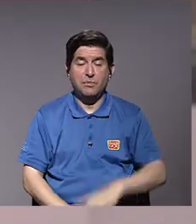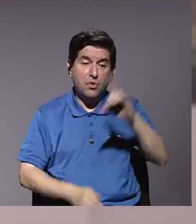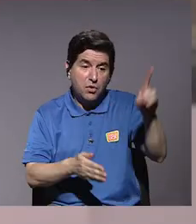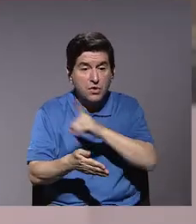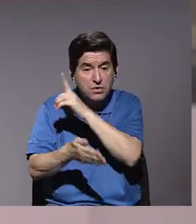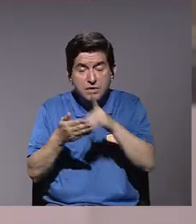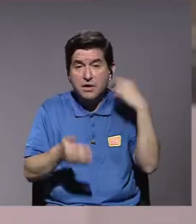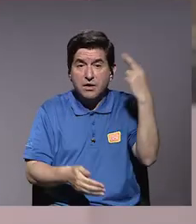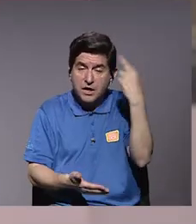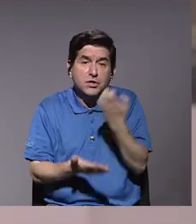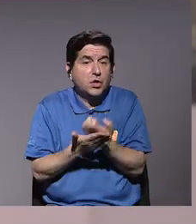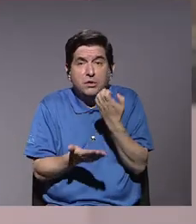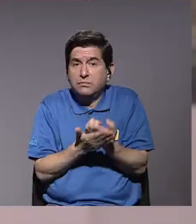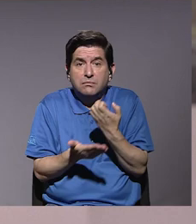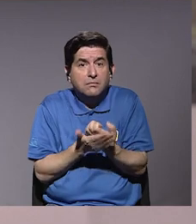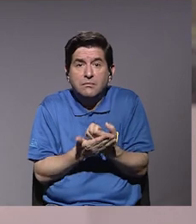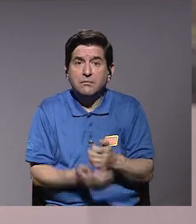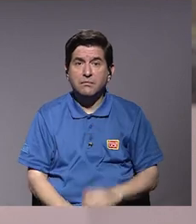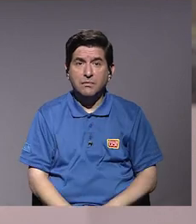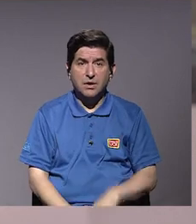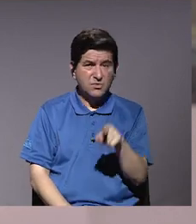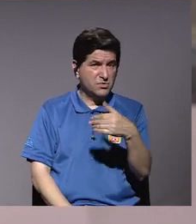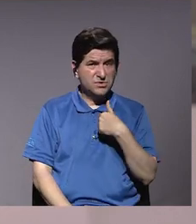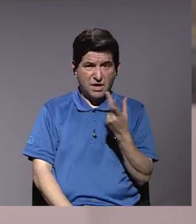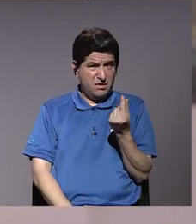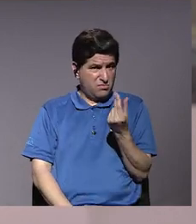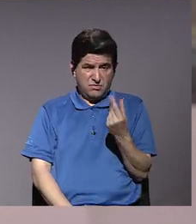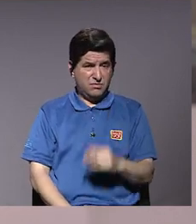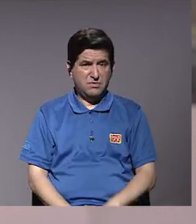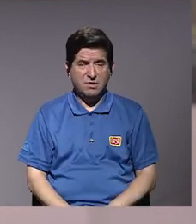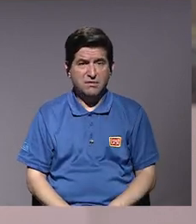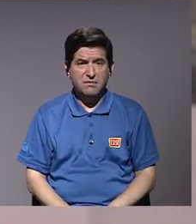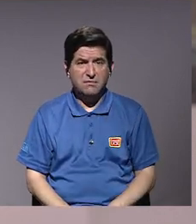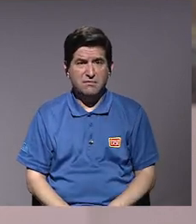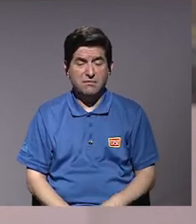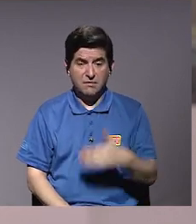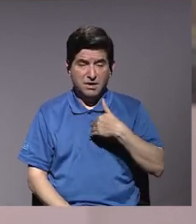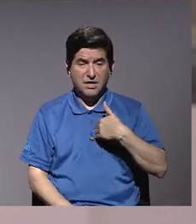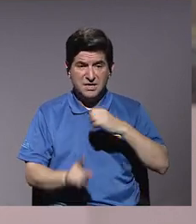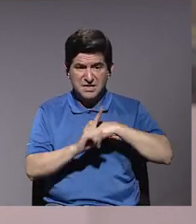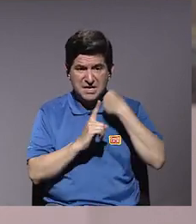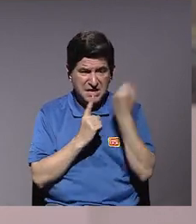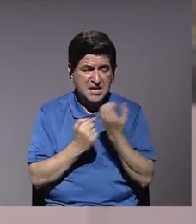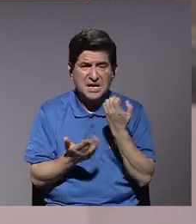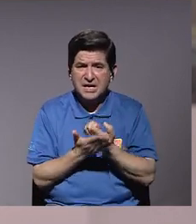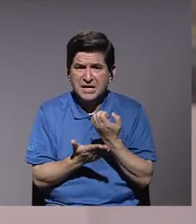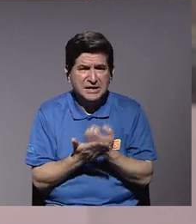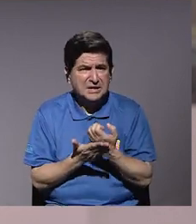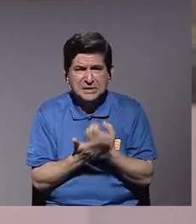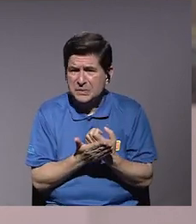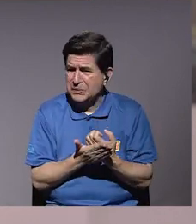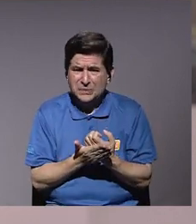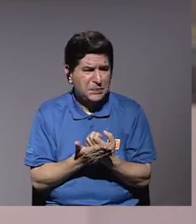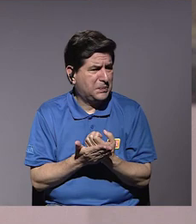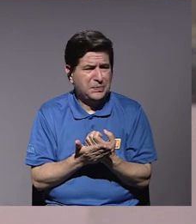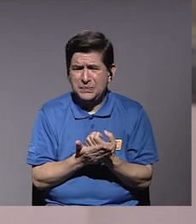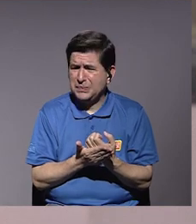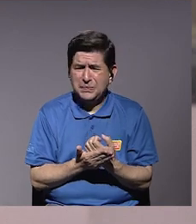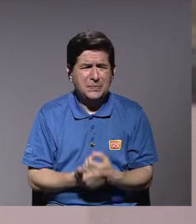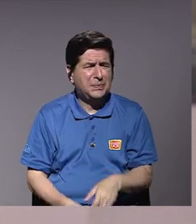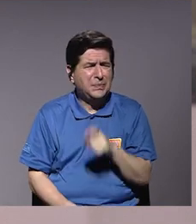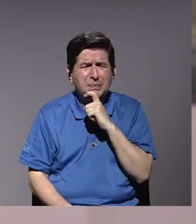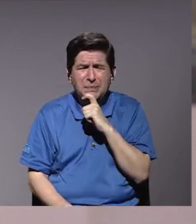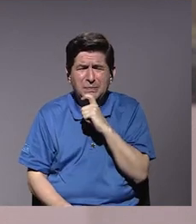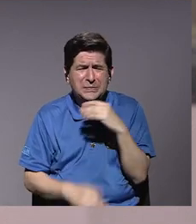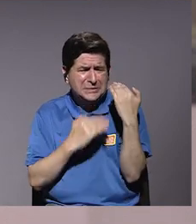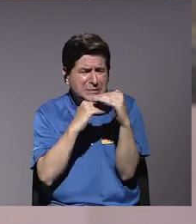tipo? Puede ser incluso de una discriminación por razones económicas. Entonces, si usted no tiene dinero, usted tiene y tiene condiciones económicas